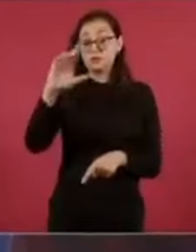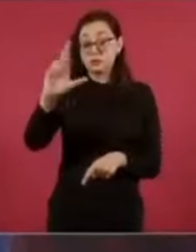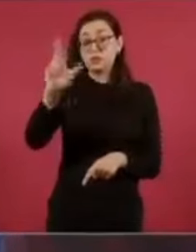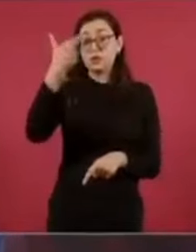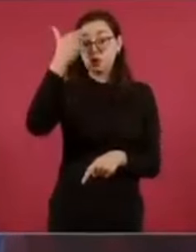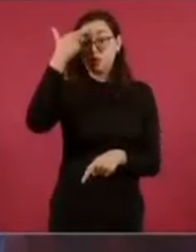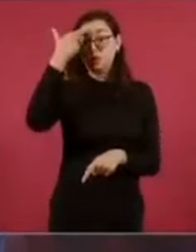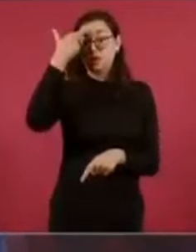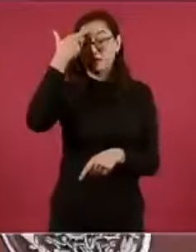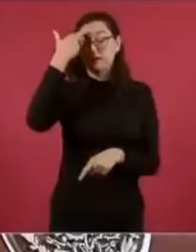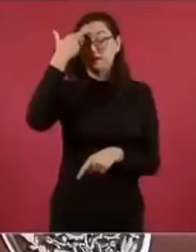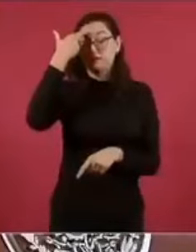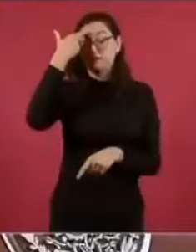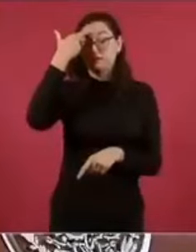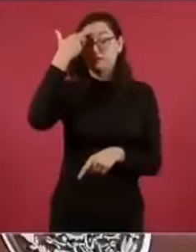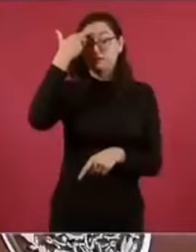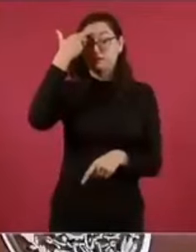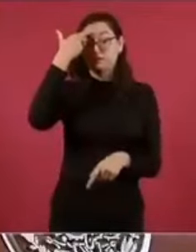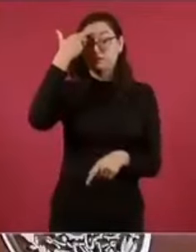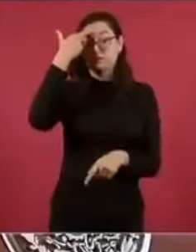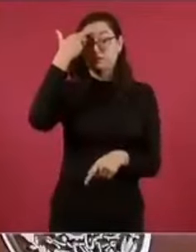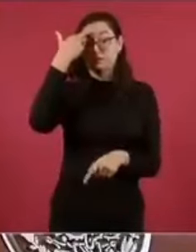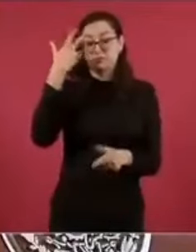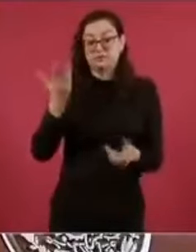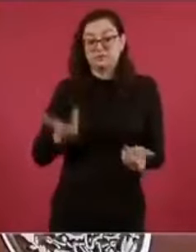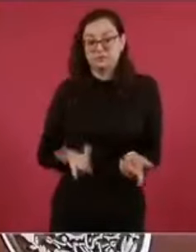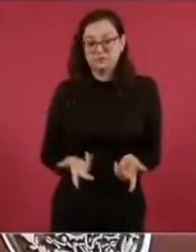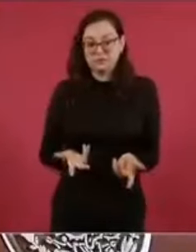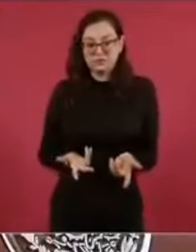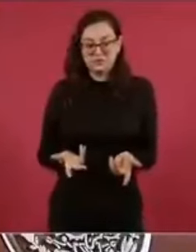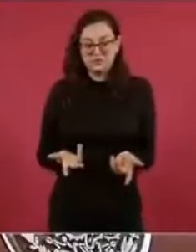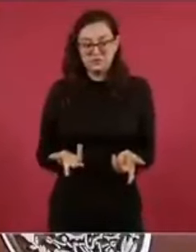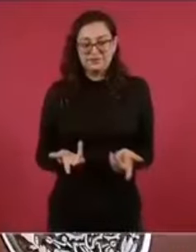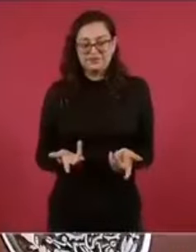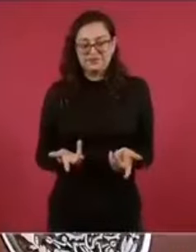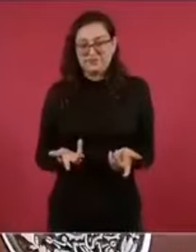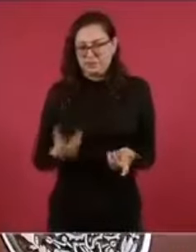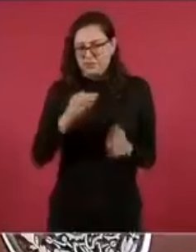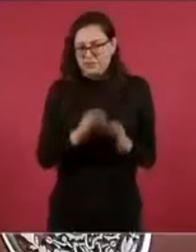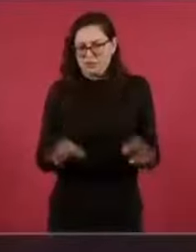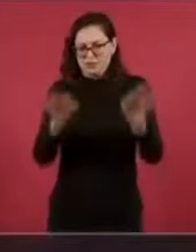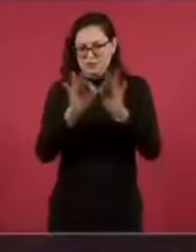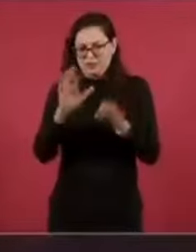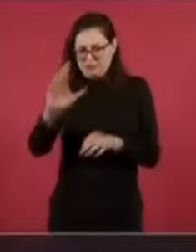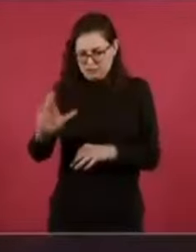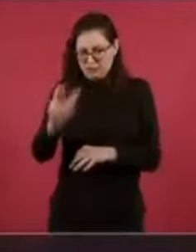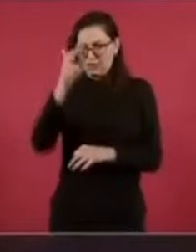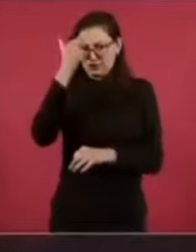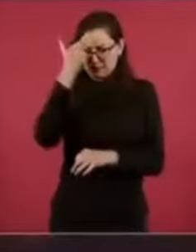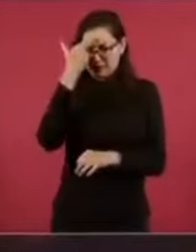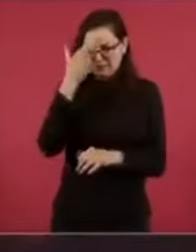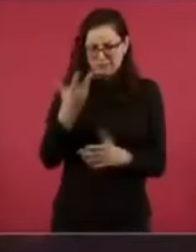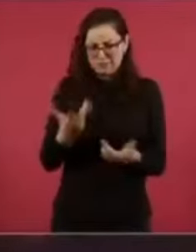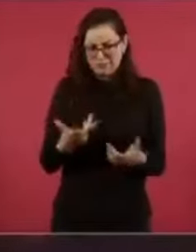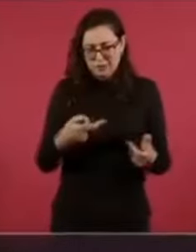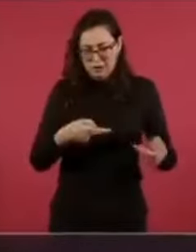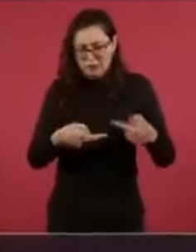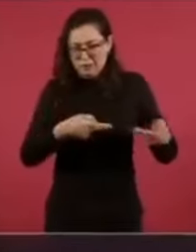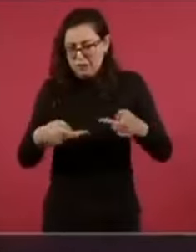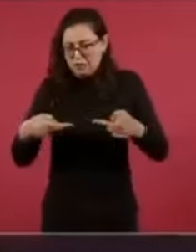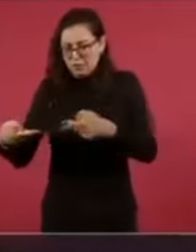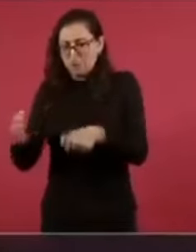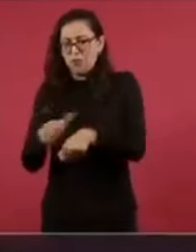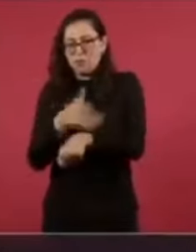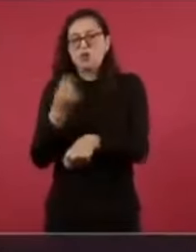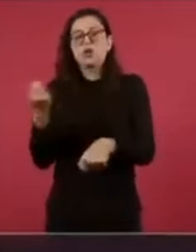significa que México dejará de comprar gasolinas turbosina y diesel en el extranjero no es esto una hazaña